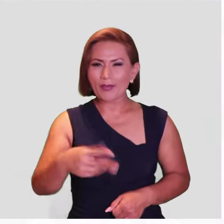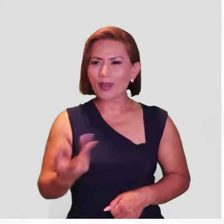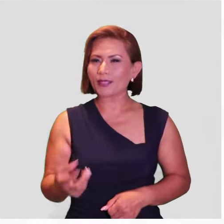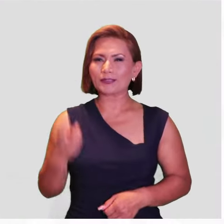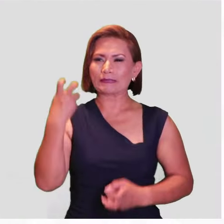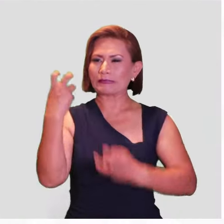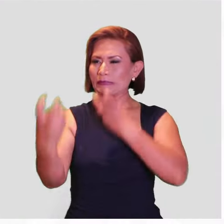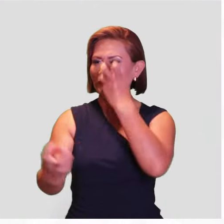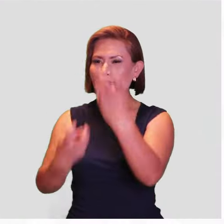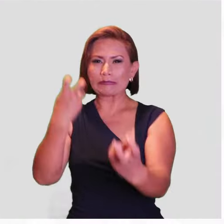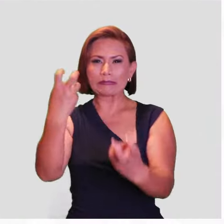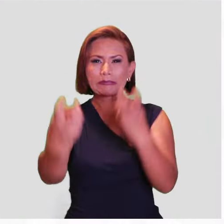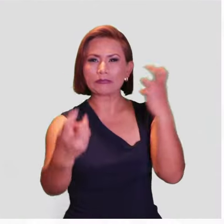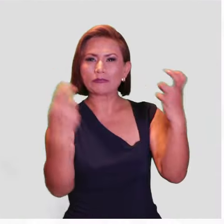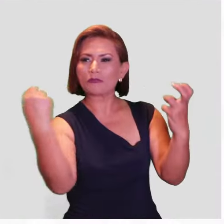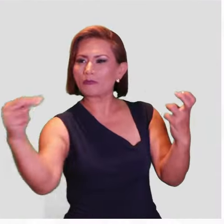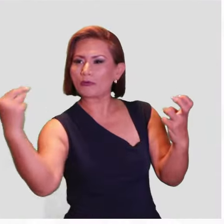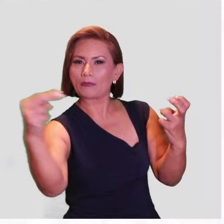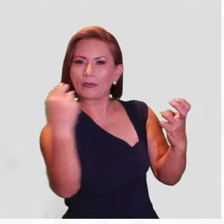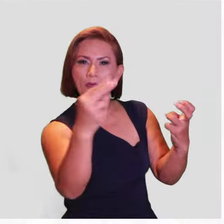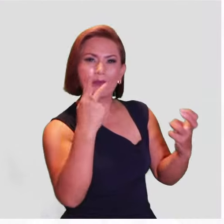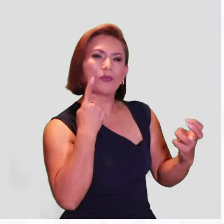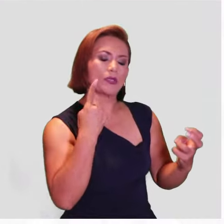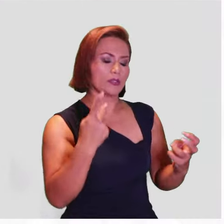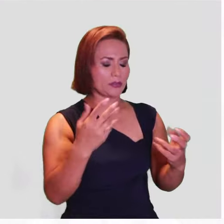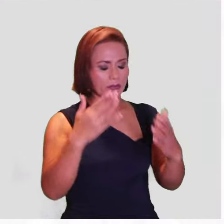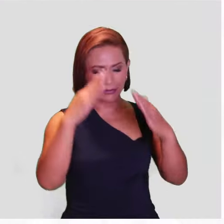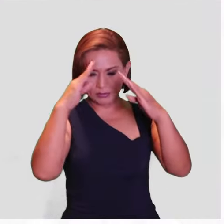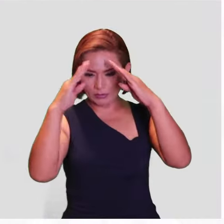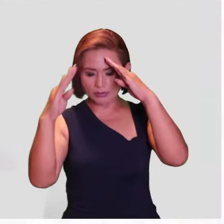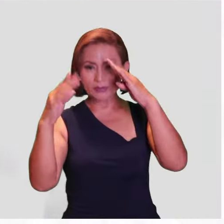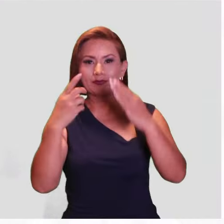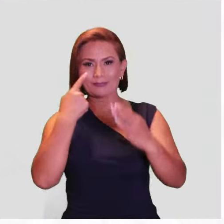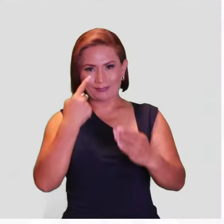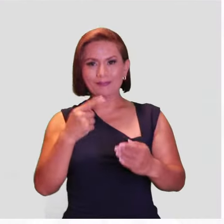recibimos o recibe uno ahora precisamente